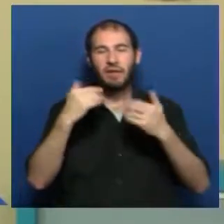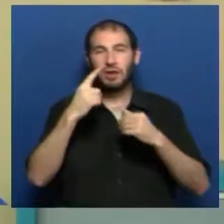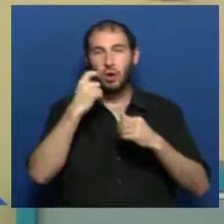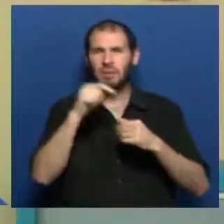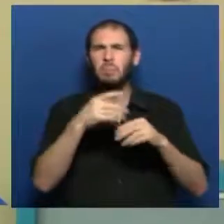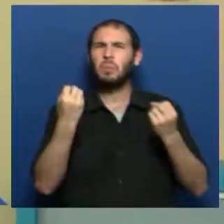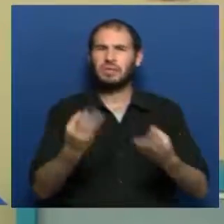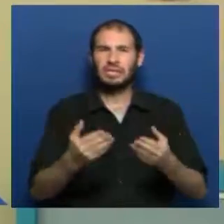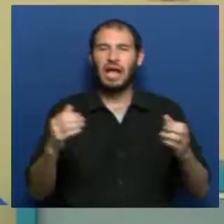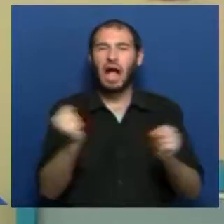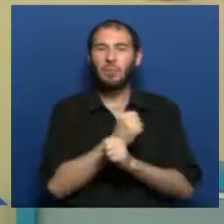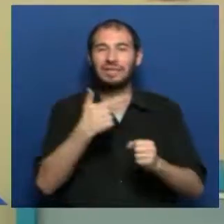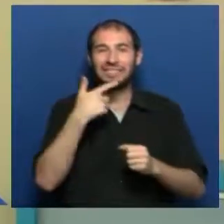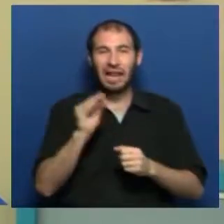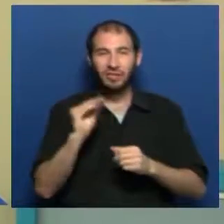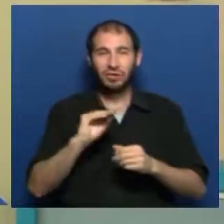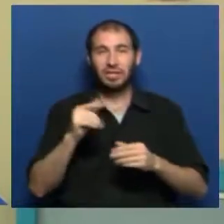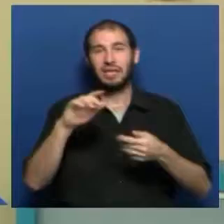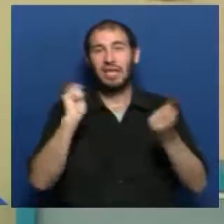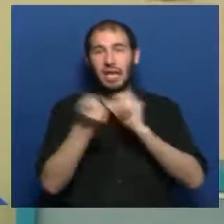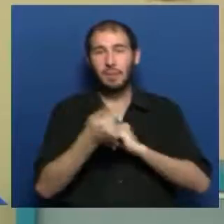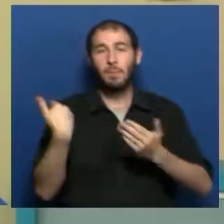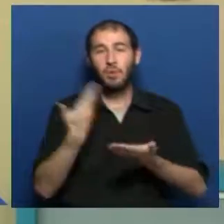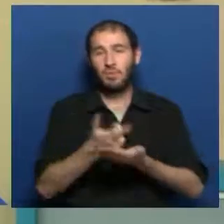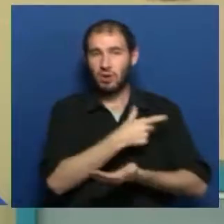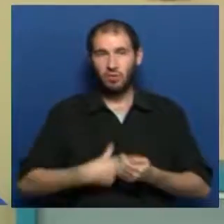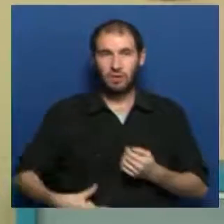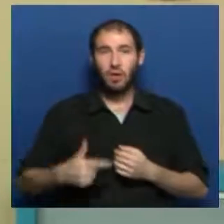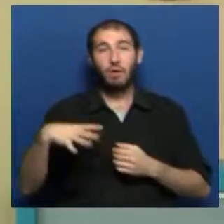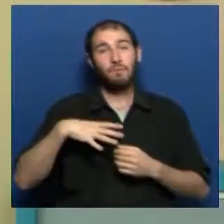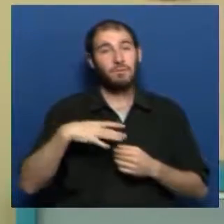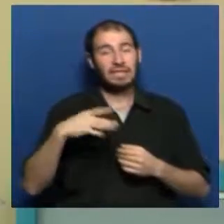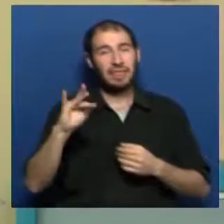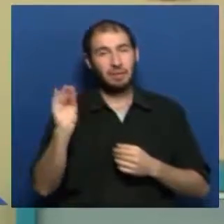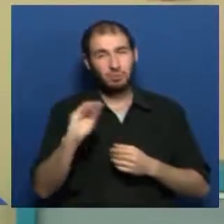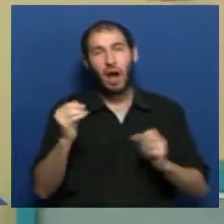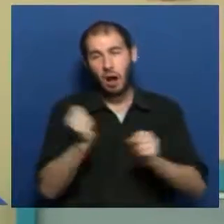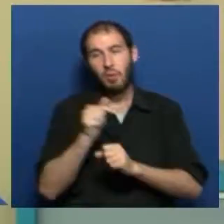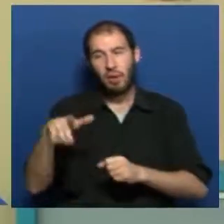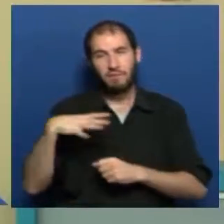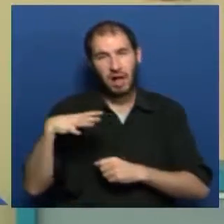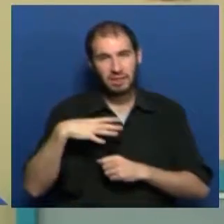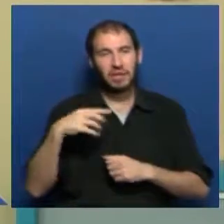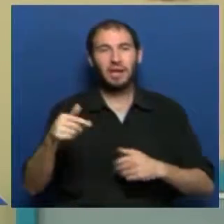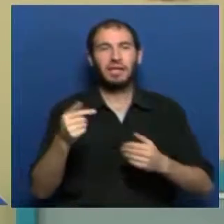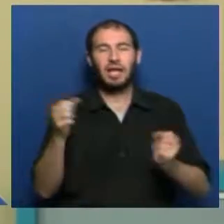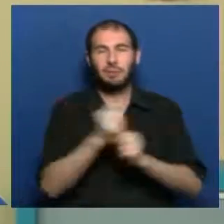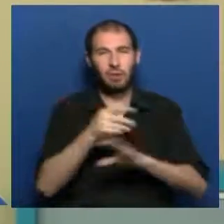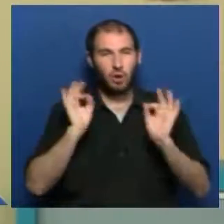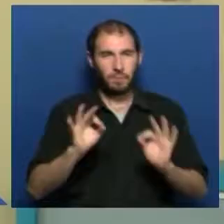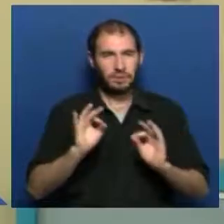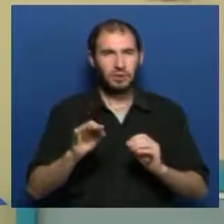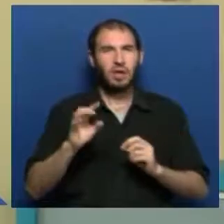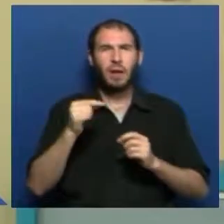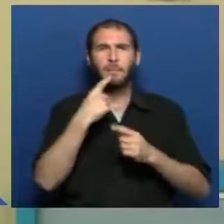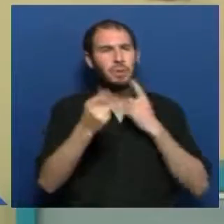Alfredo tiene que ver con la sanción de senadores a la reforma electoral que ha propuesto el Ejecutivo. Falta el filtro de diputados para la sanción definitiva. Me